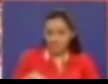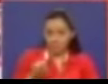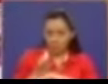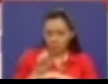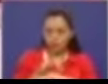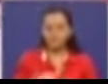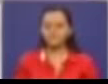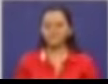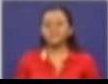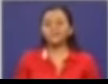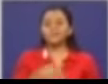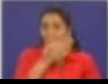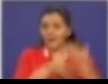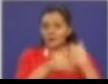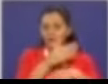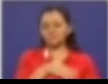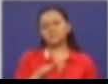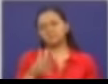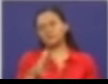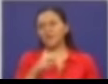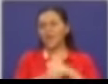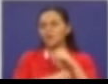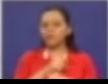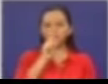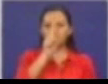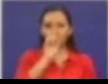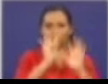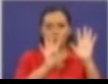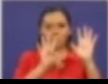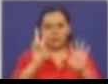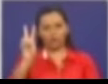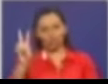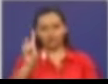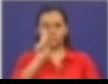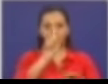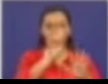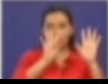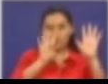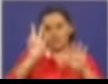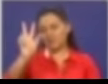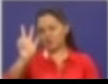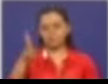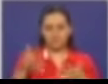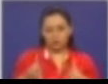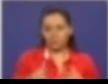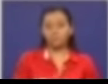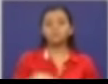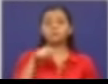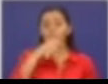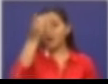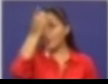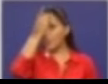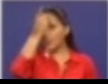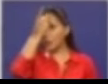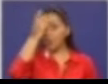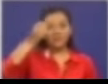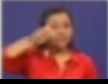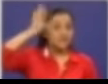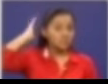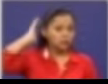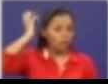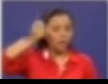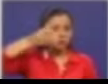época neoliberal, 92, 93, nivel de deuda pública, el promedio en el gobierno de Sixto Urán Ballén,